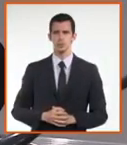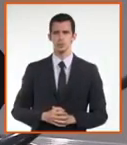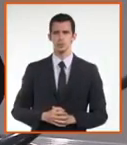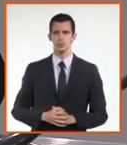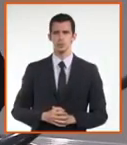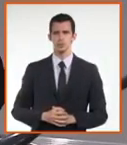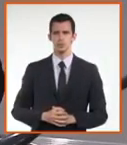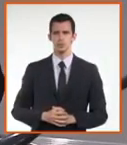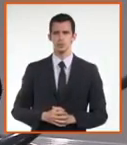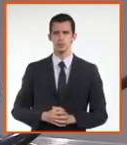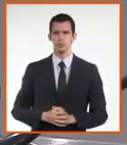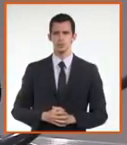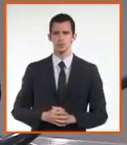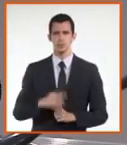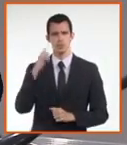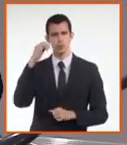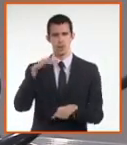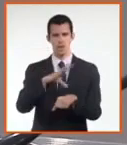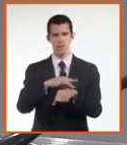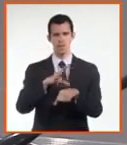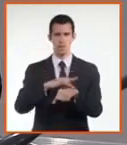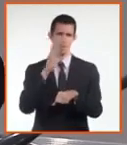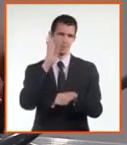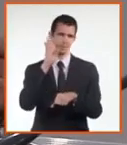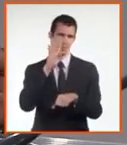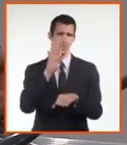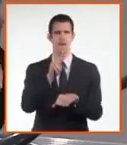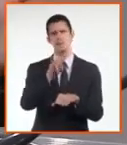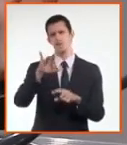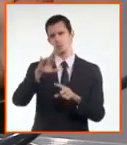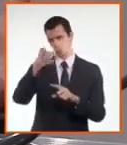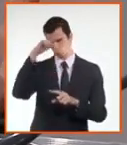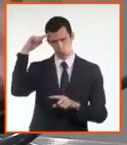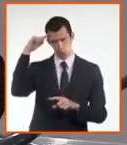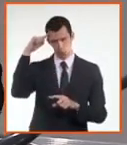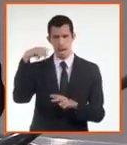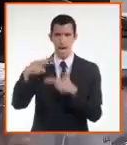es lo que puede incluso ser más dañino dañinos